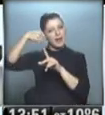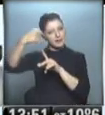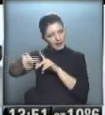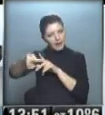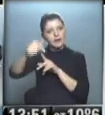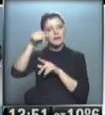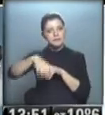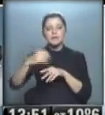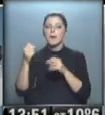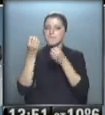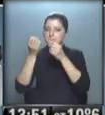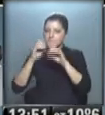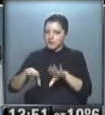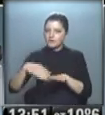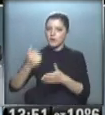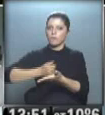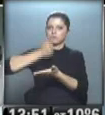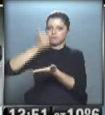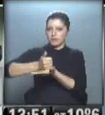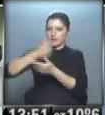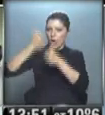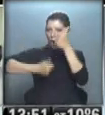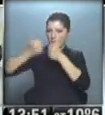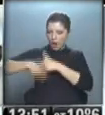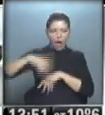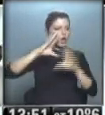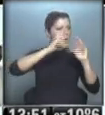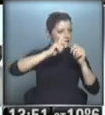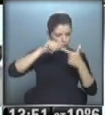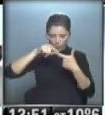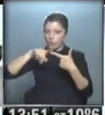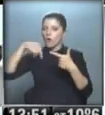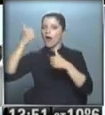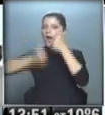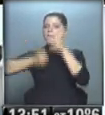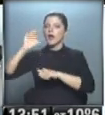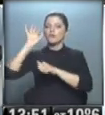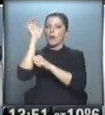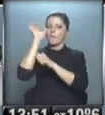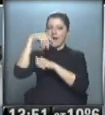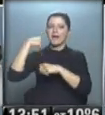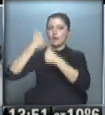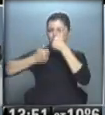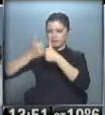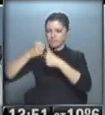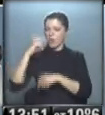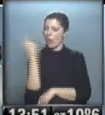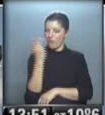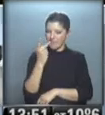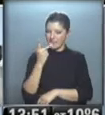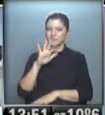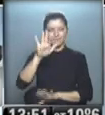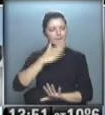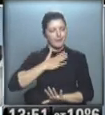boca y vamos a pelear el campeonato de fútbol y de basquet Julio también el de